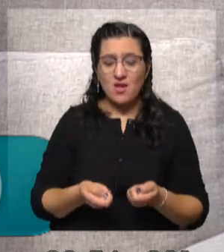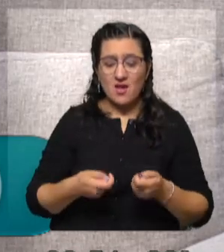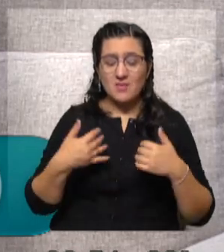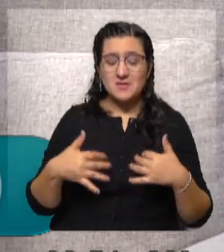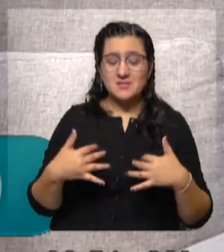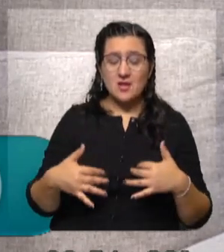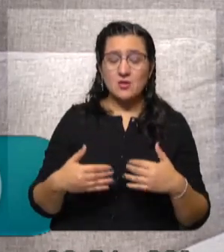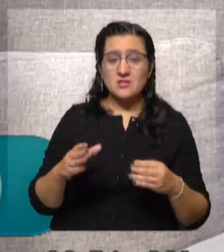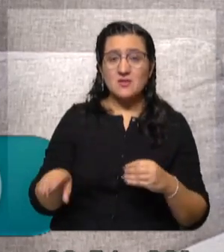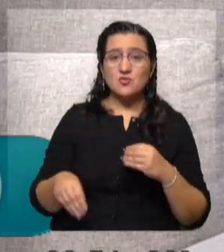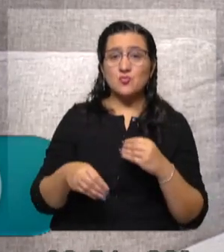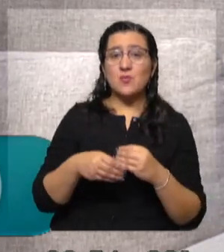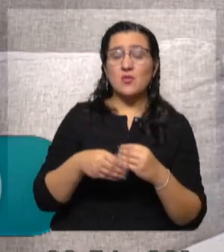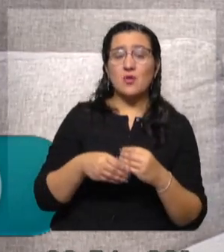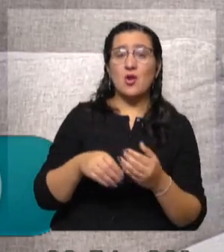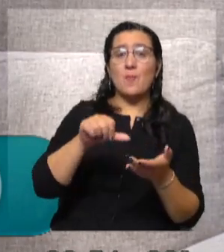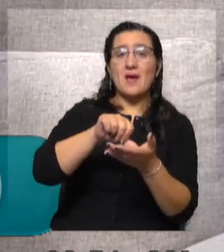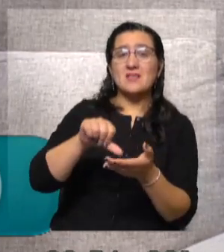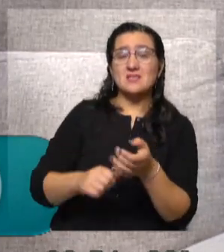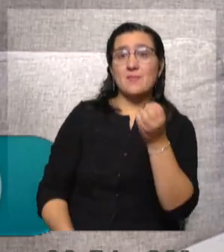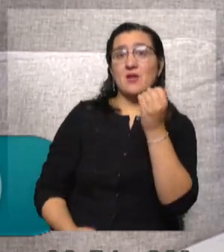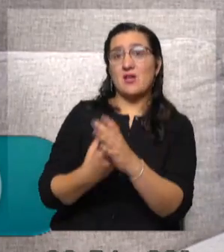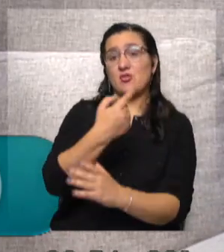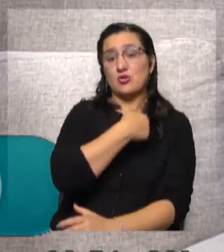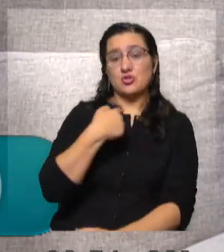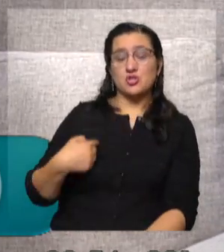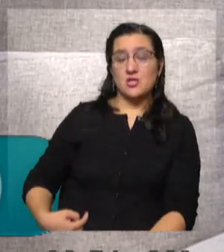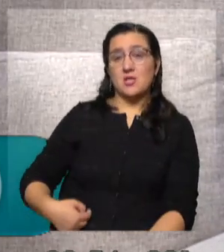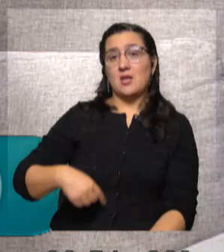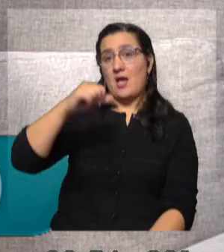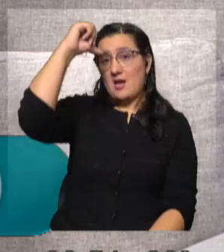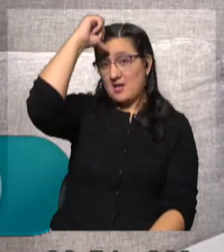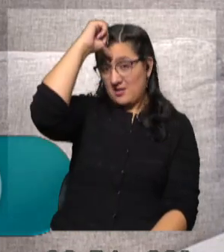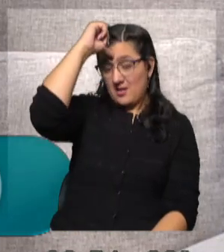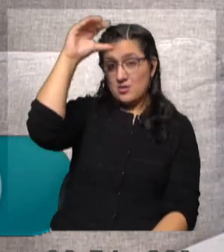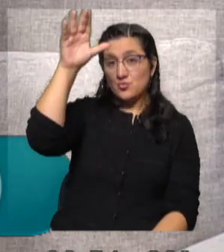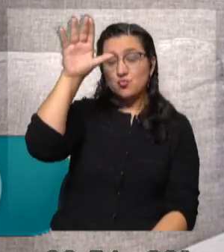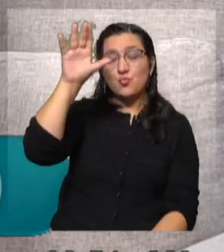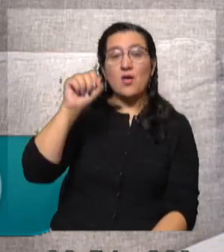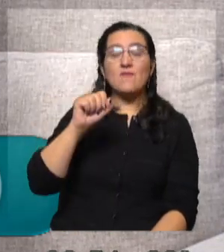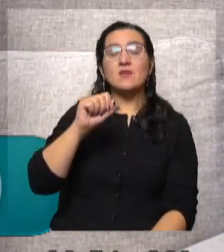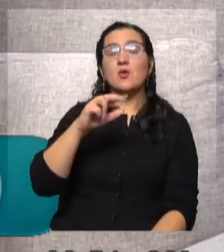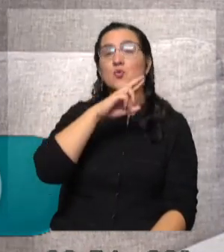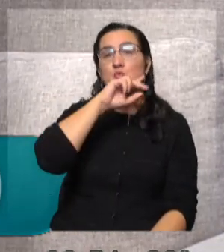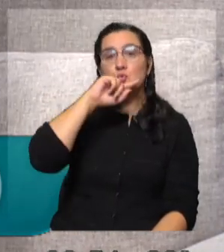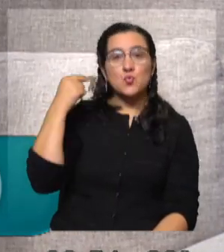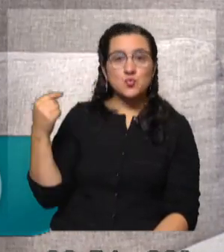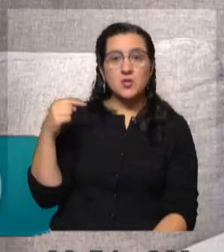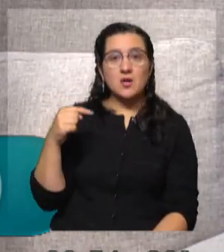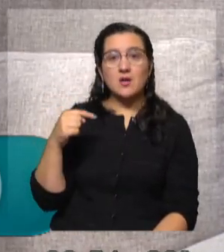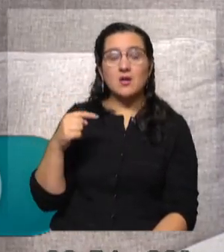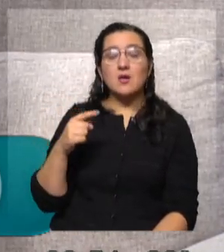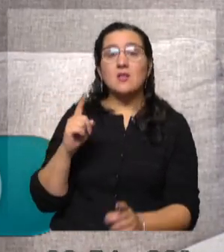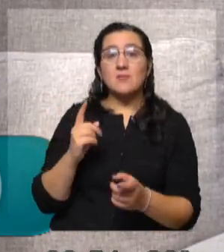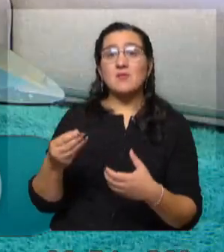que es ese espacio de países emergentes con china con india con Sudáfrica con Rusia estaba influyendo en el